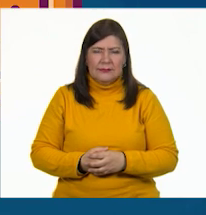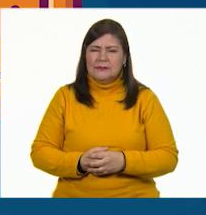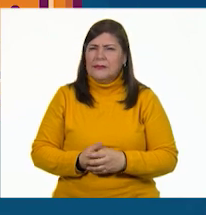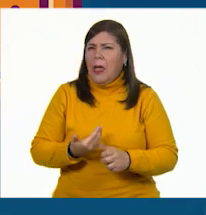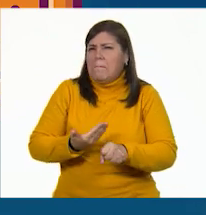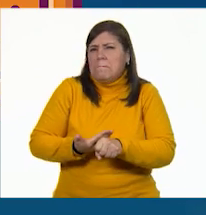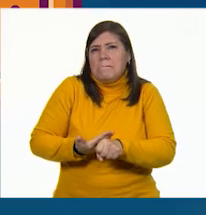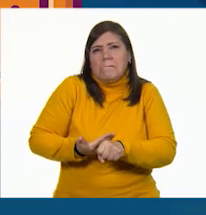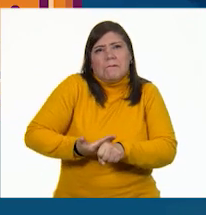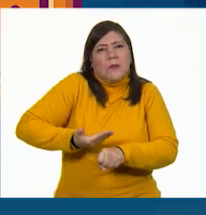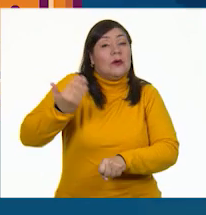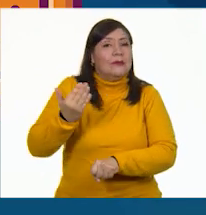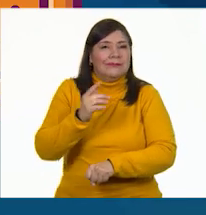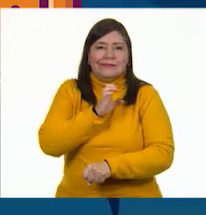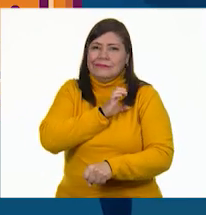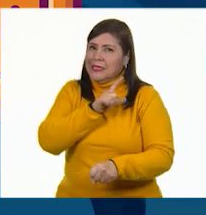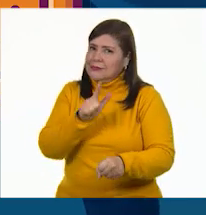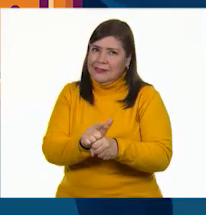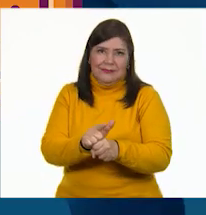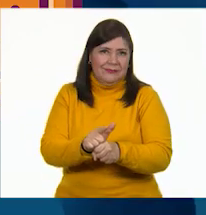Muy especial.